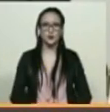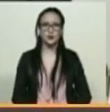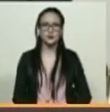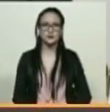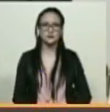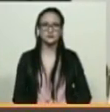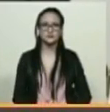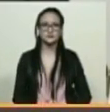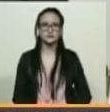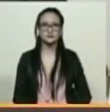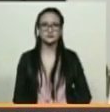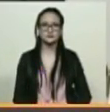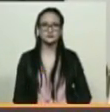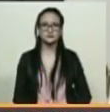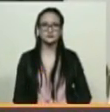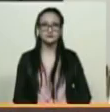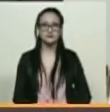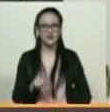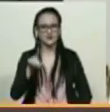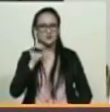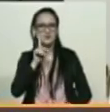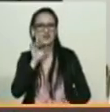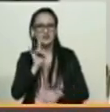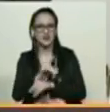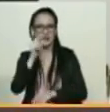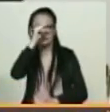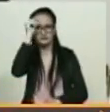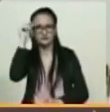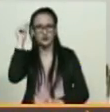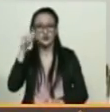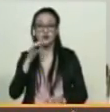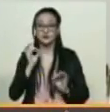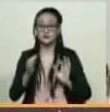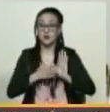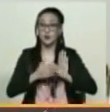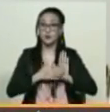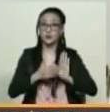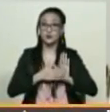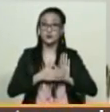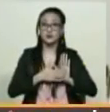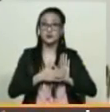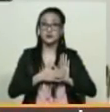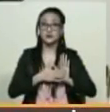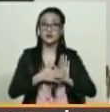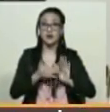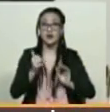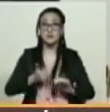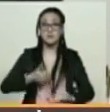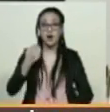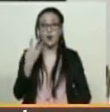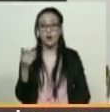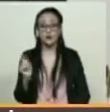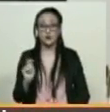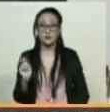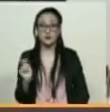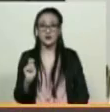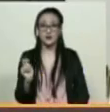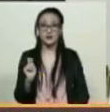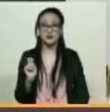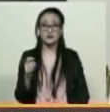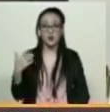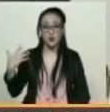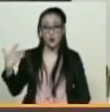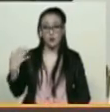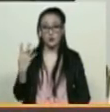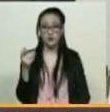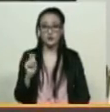de alguna manera se arroja. Es un embuste que metió Julio Borges para poder justificar que tiene más de cuatro meses, de los últimos